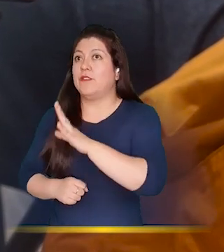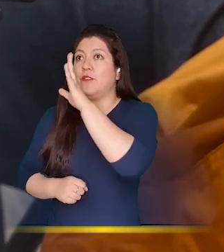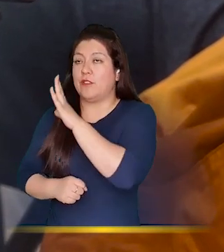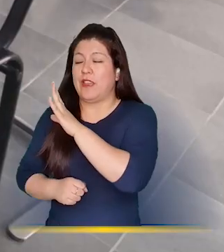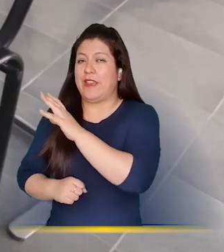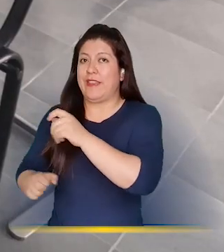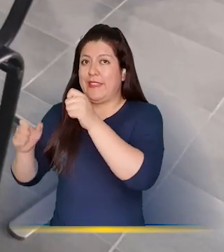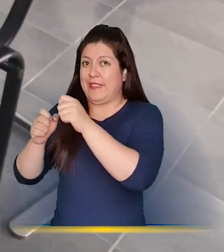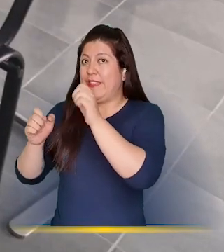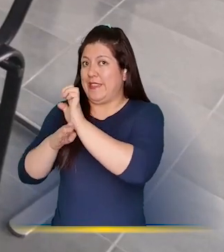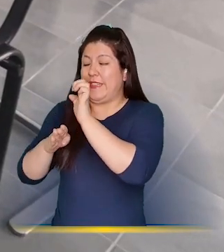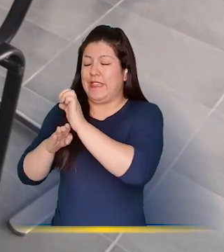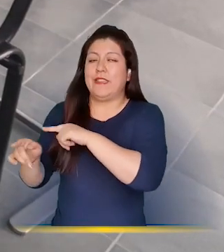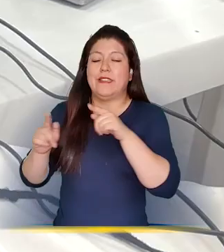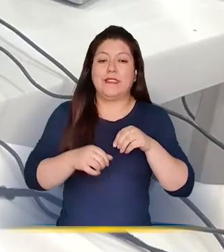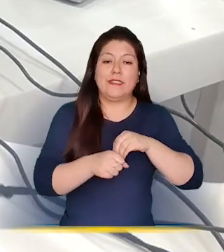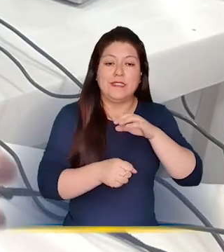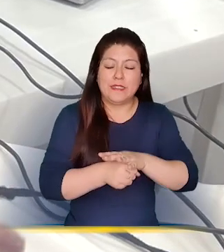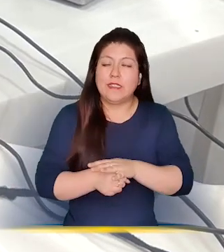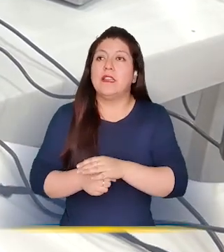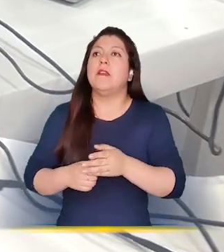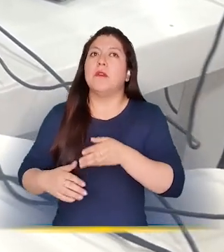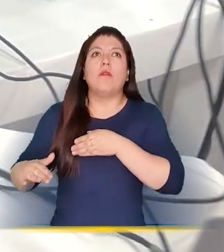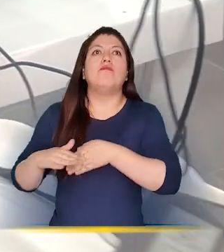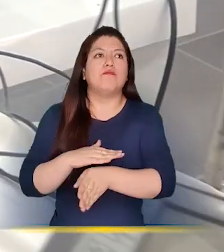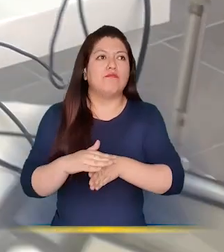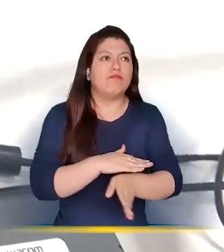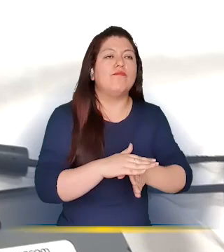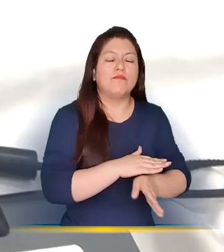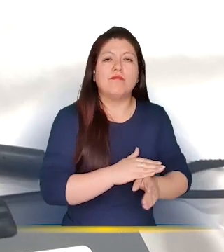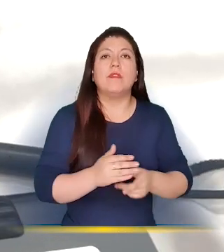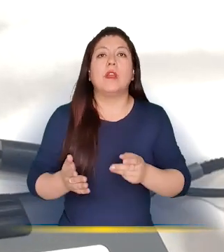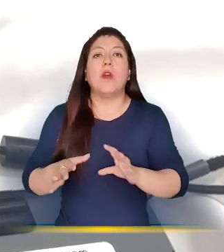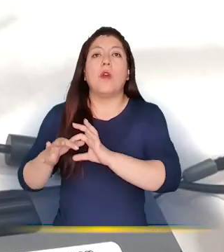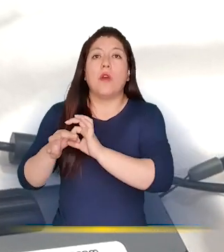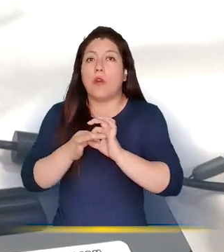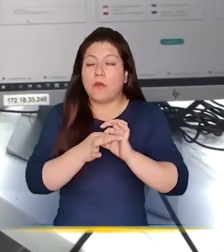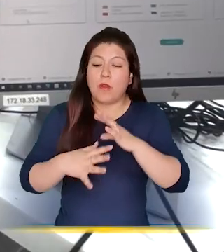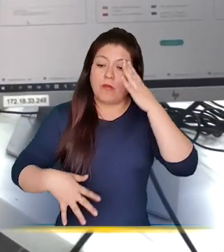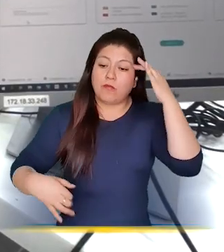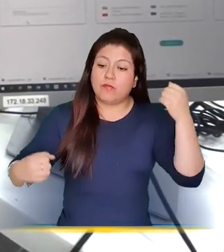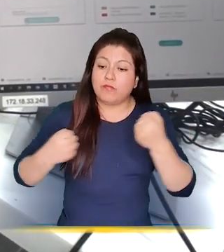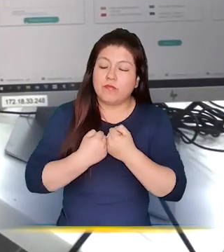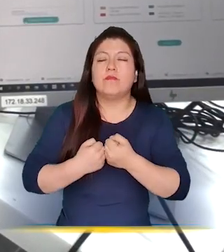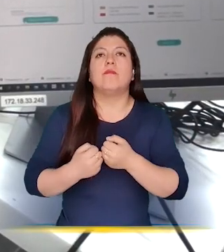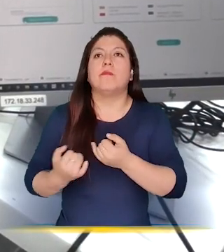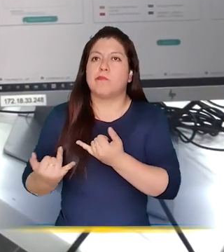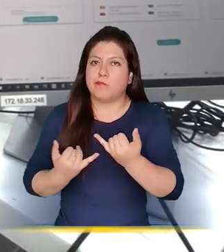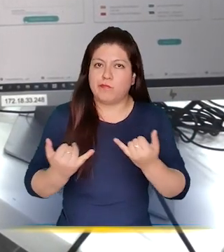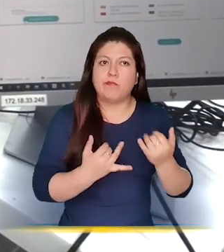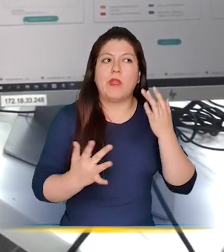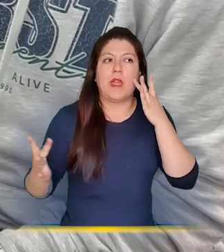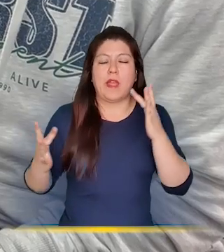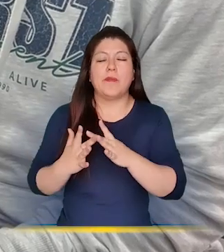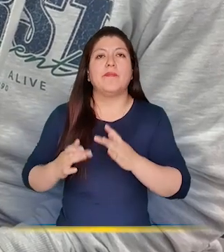entre la Nación y el Distrito para que estas personas puedan identificarse y poder acceder a las diferentes modalidades y convenios que tiene la ciudad